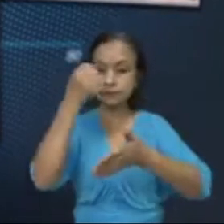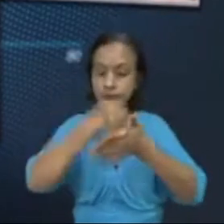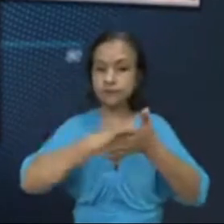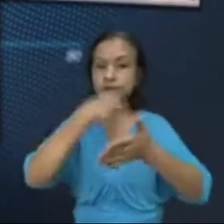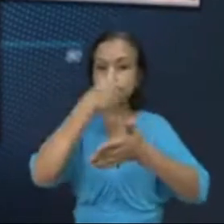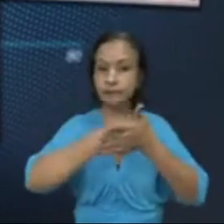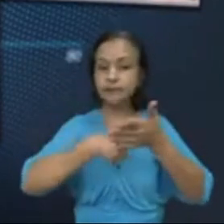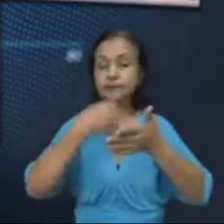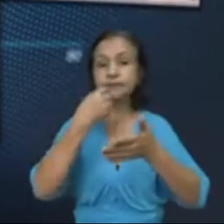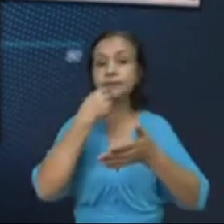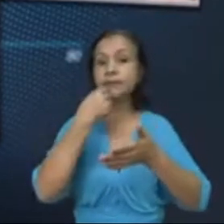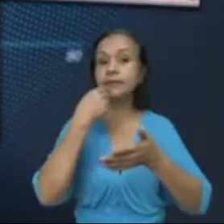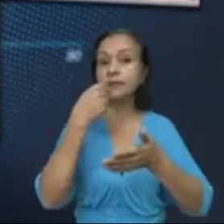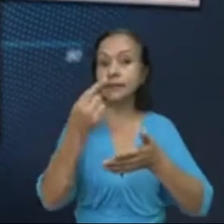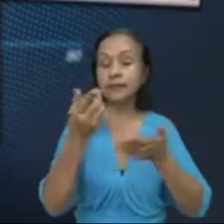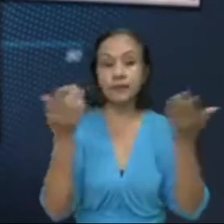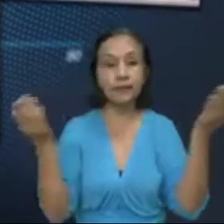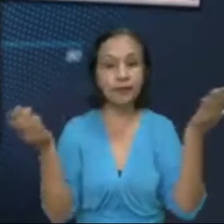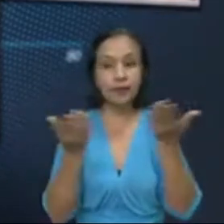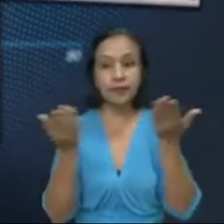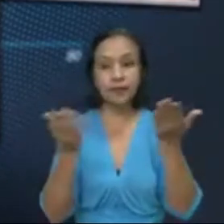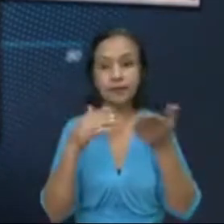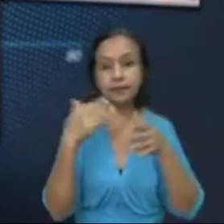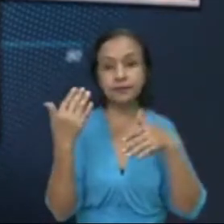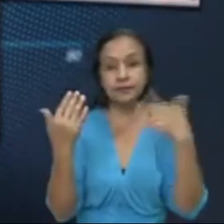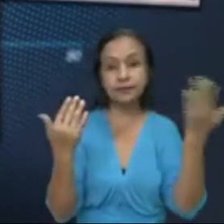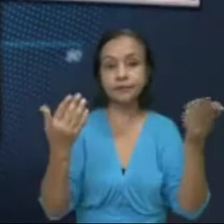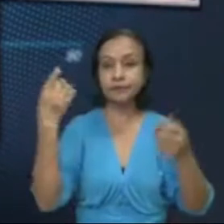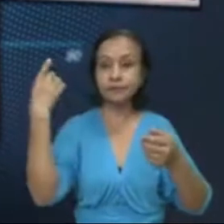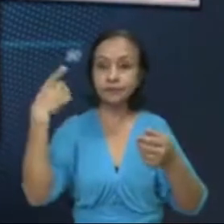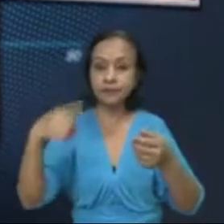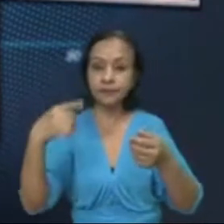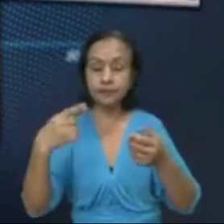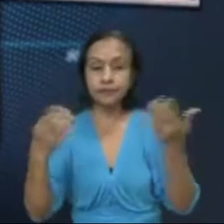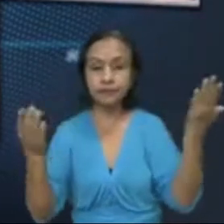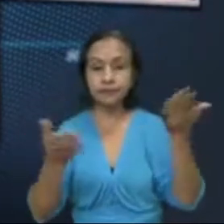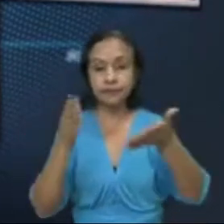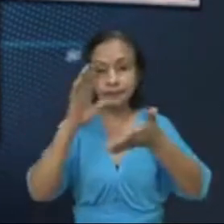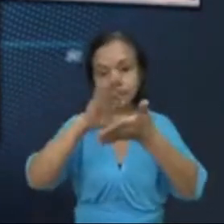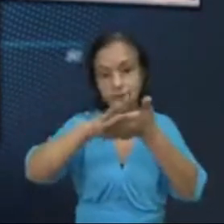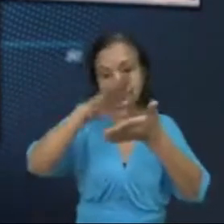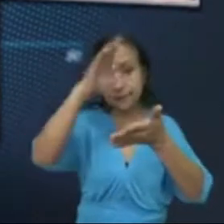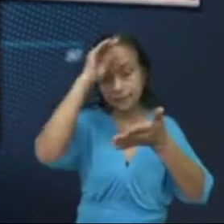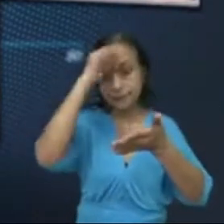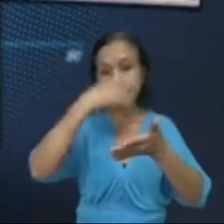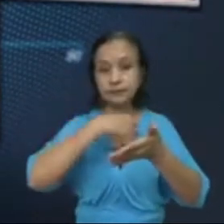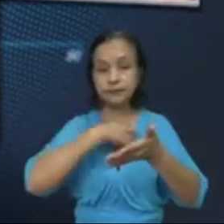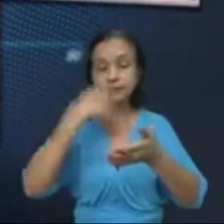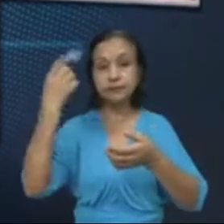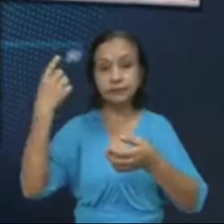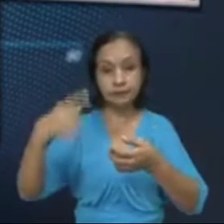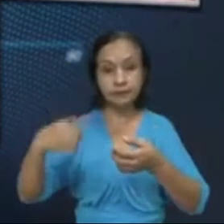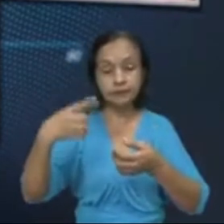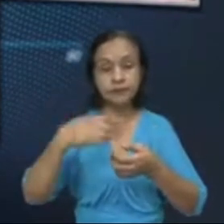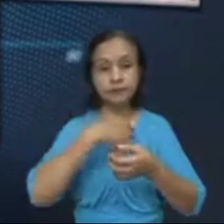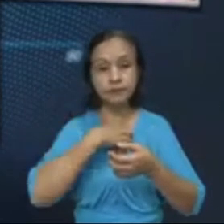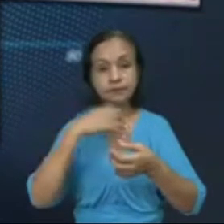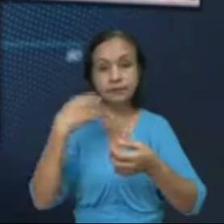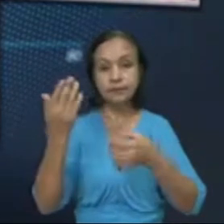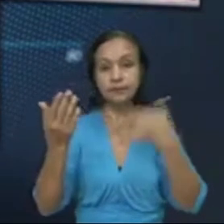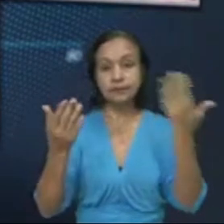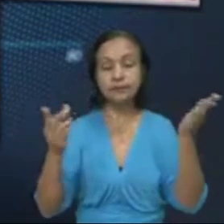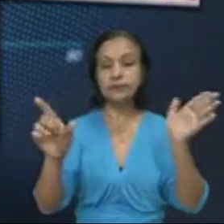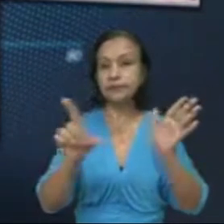fortaleza, a decirnos cuáles son esos derechos, cómo nos empoderamos y nos apropiamos de esos derechos, cuáles son